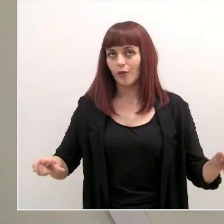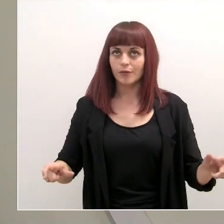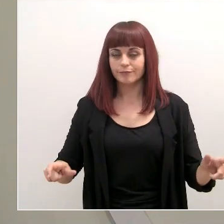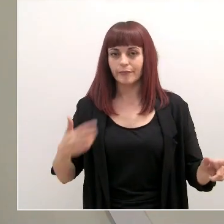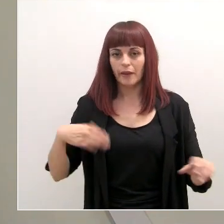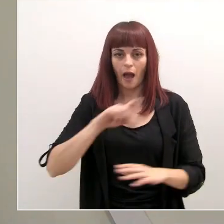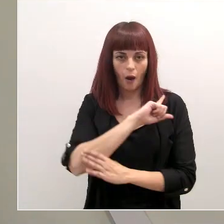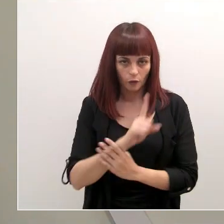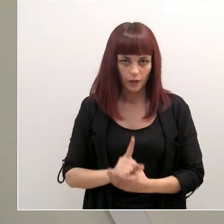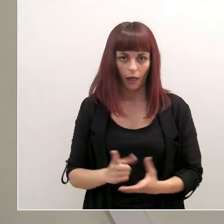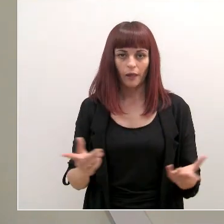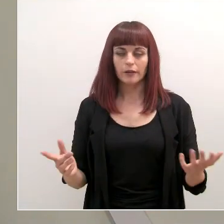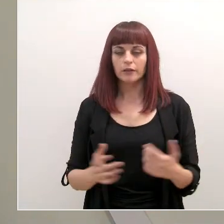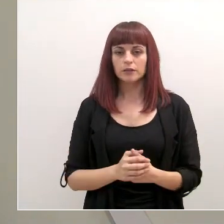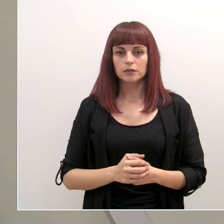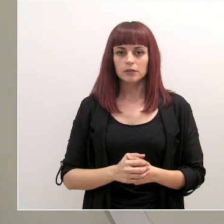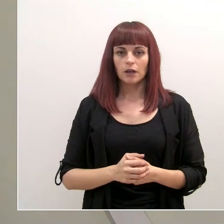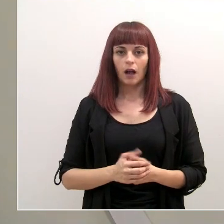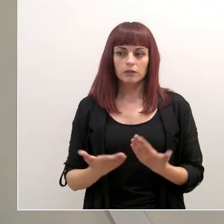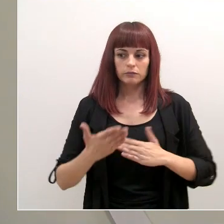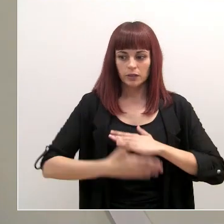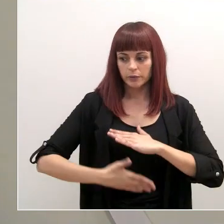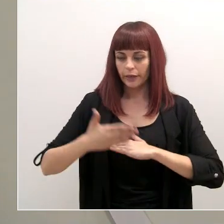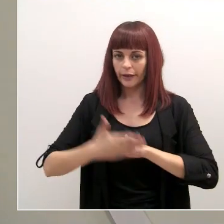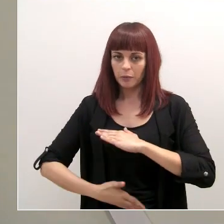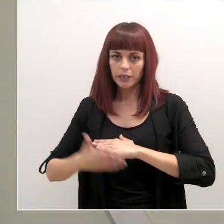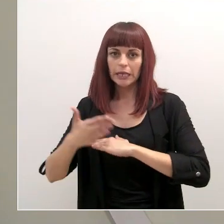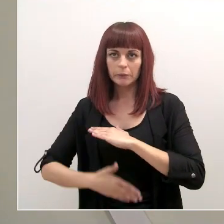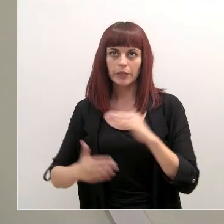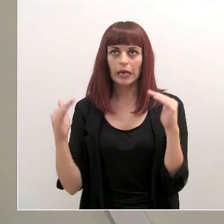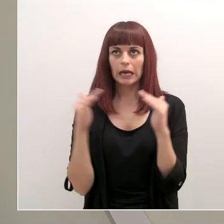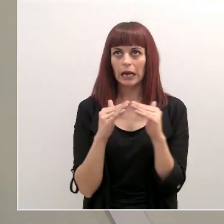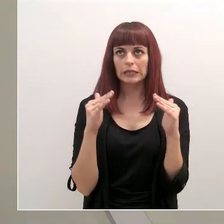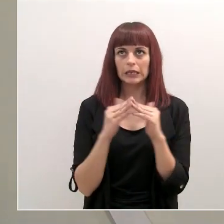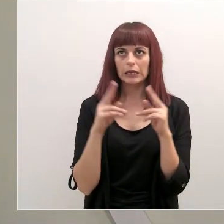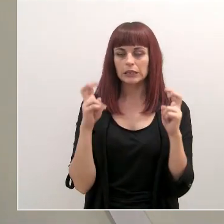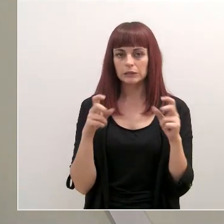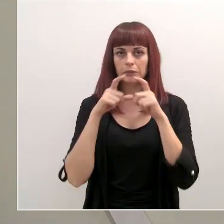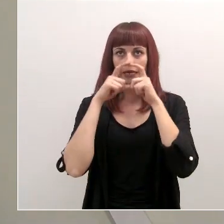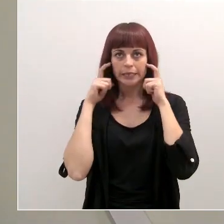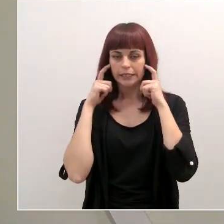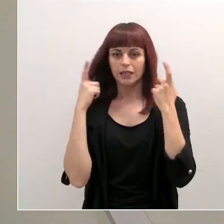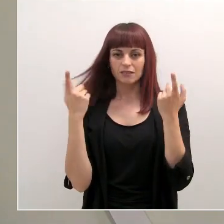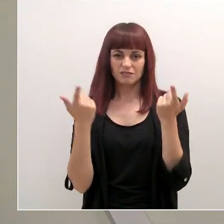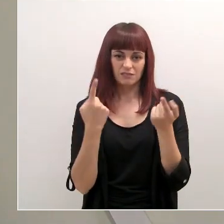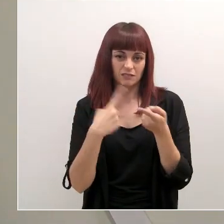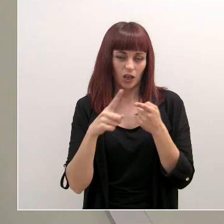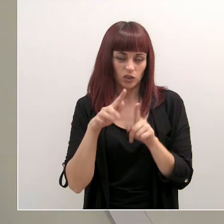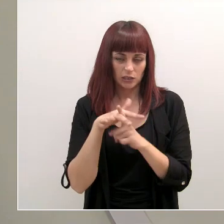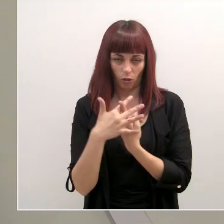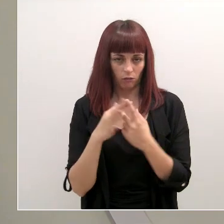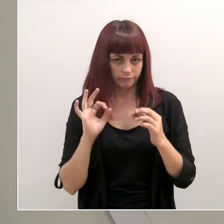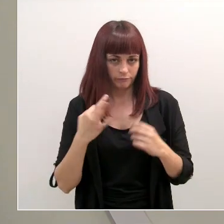esté agotada de estar limitado en casa, mascarilla, todo este tipo de